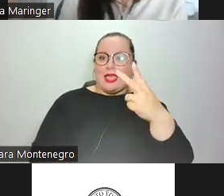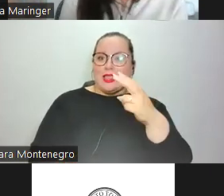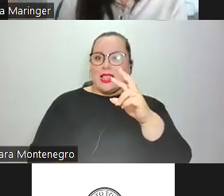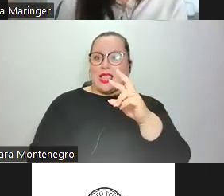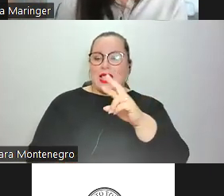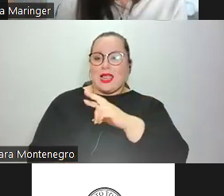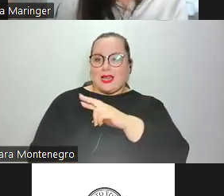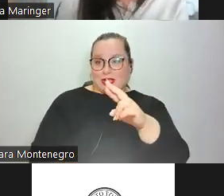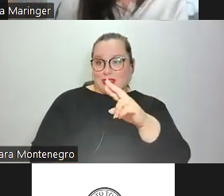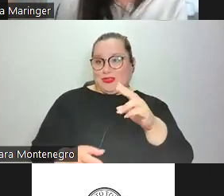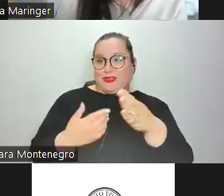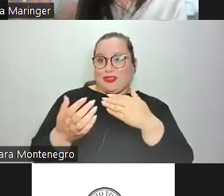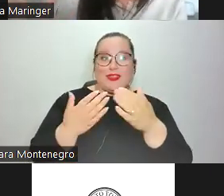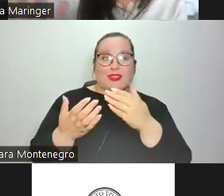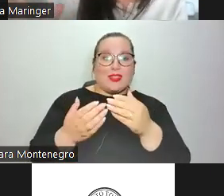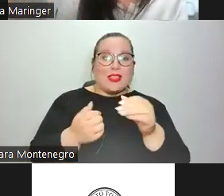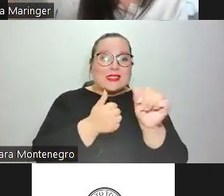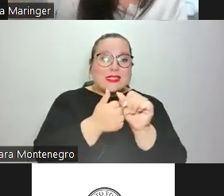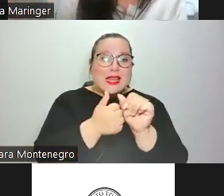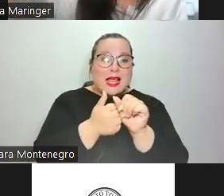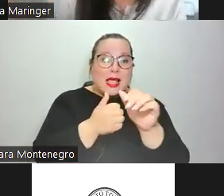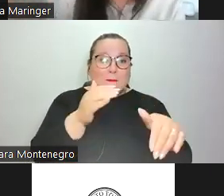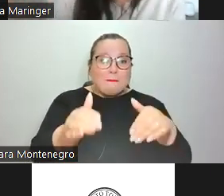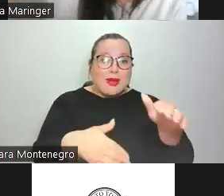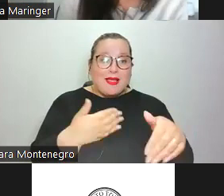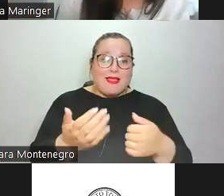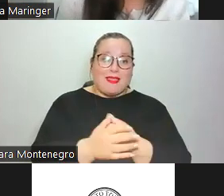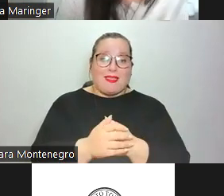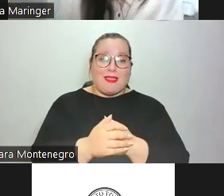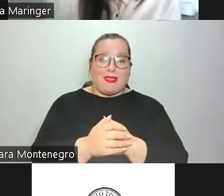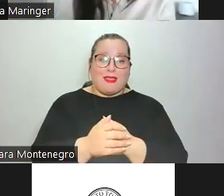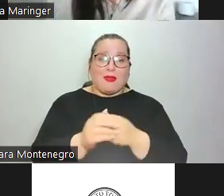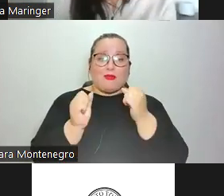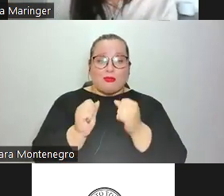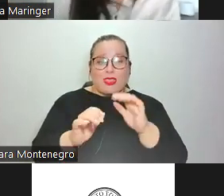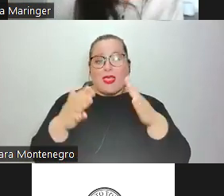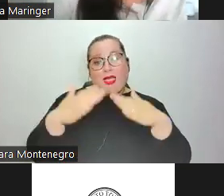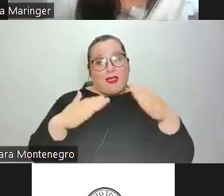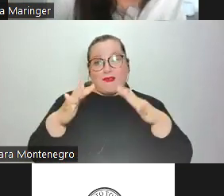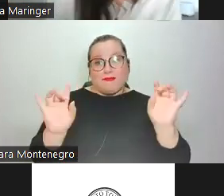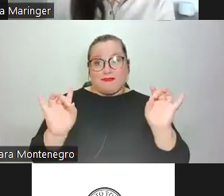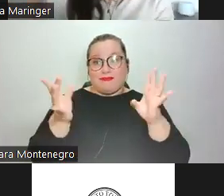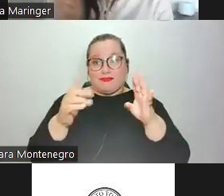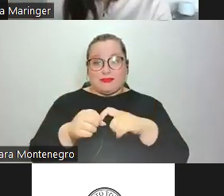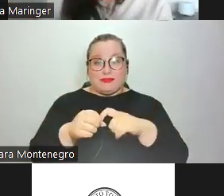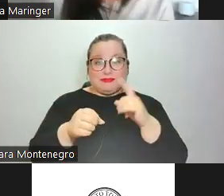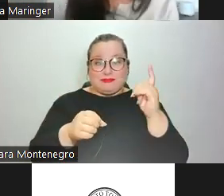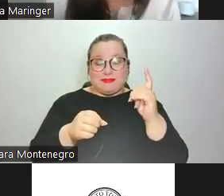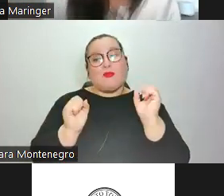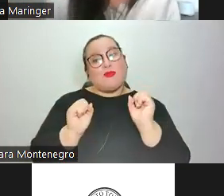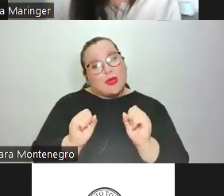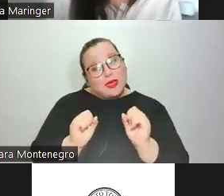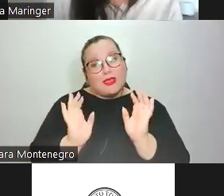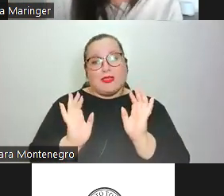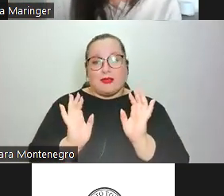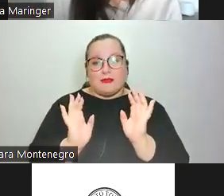ladito del mar, así que son bajas las posibilidades, pero siempre puede pasar que haya una desconexión, pero